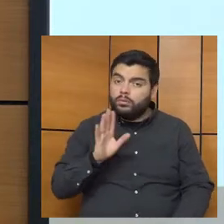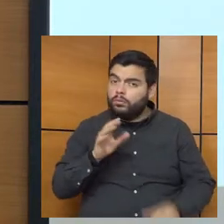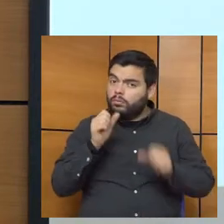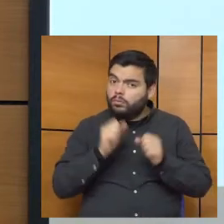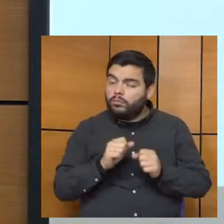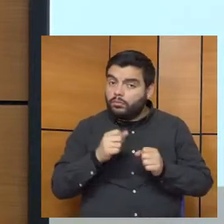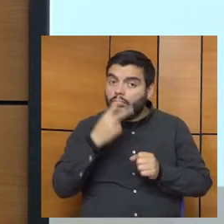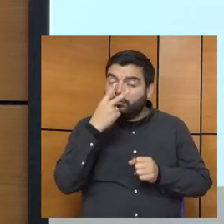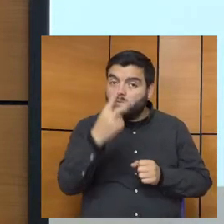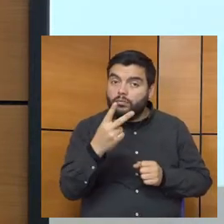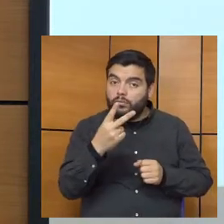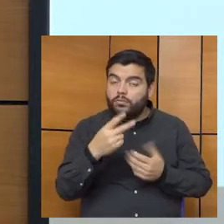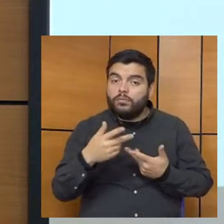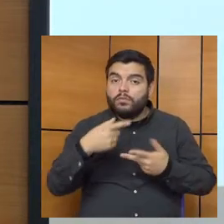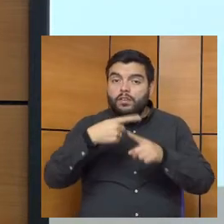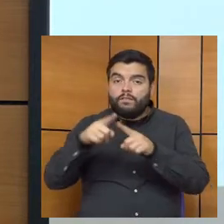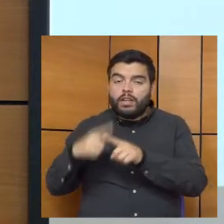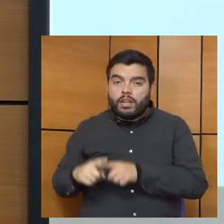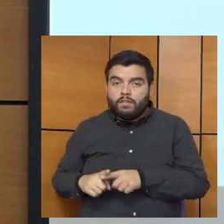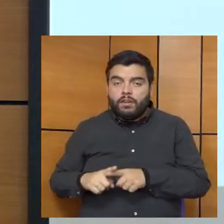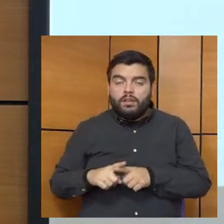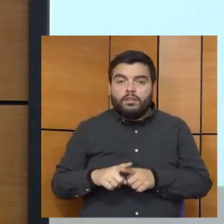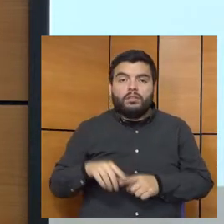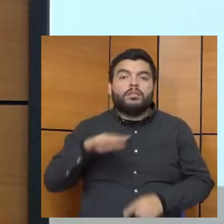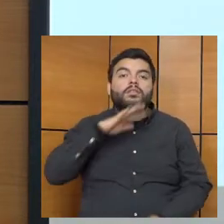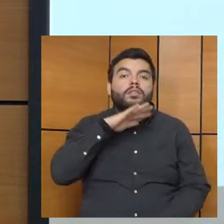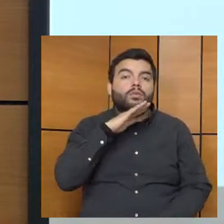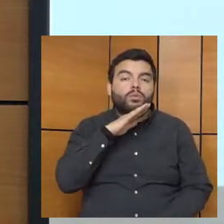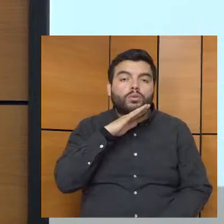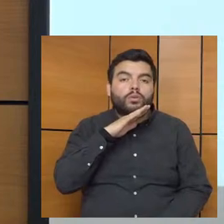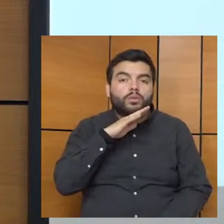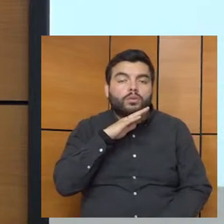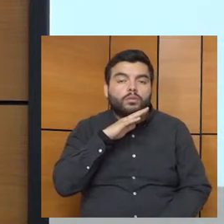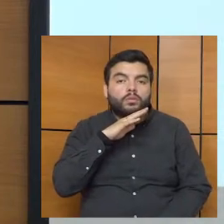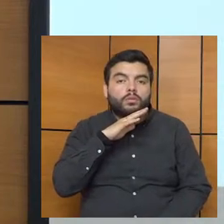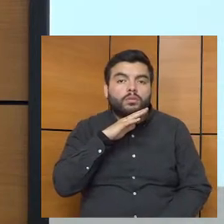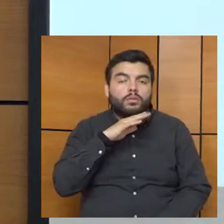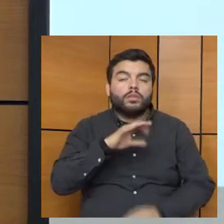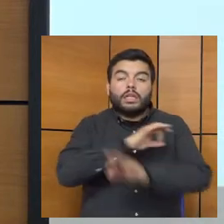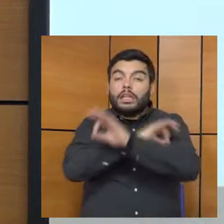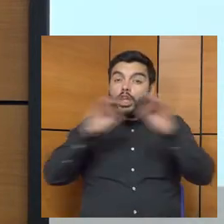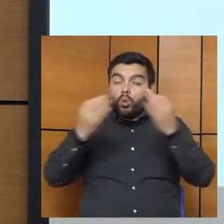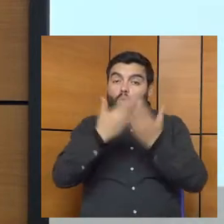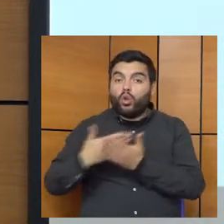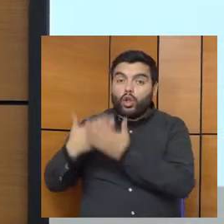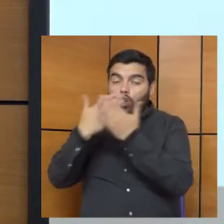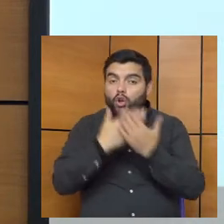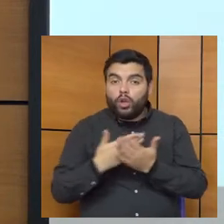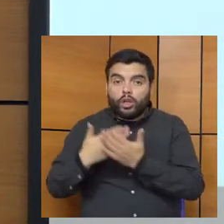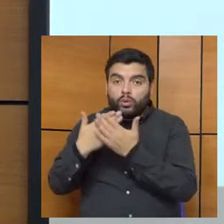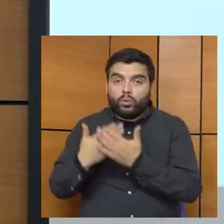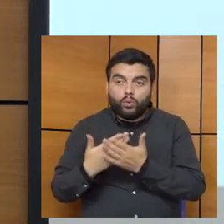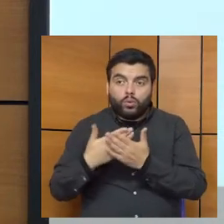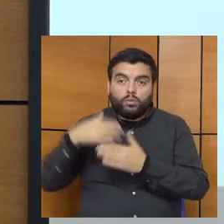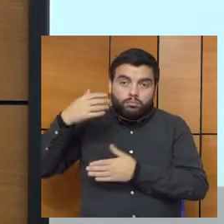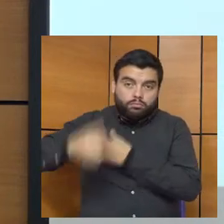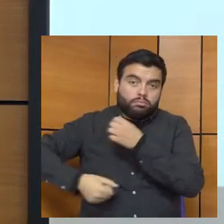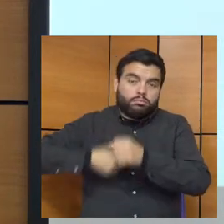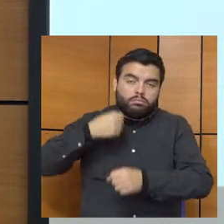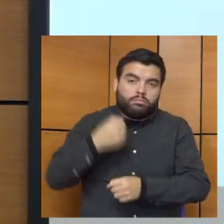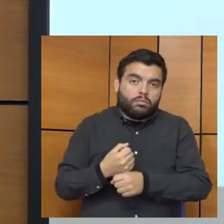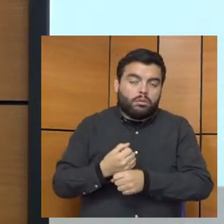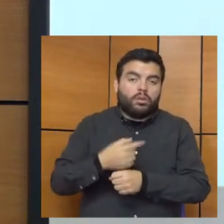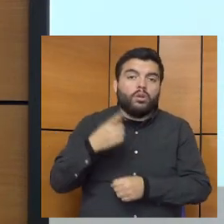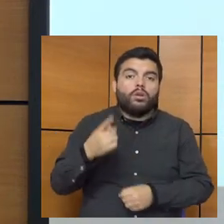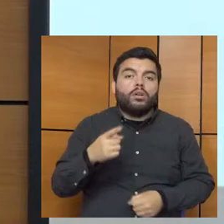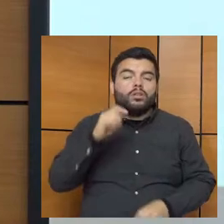las variables, salvo una, la facilidad de uso. La facilidad de uso en ninguno de los estudios que hemos hecho durante estos 3 años ha salido como una variable importante. O sea,